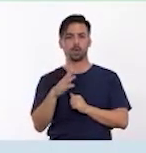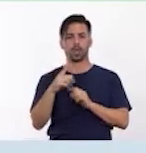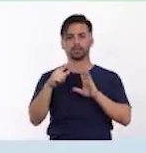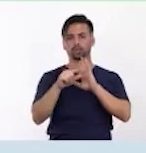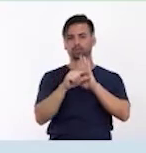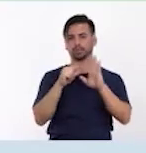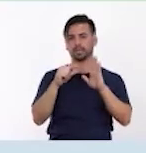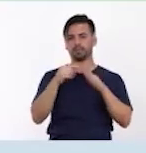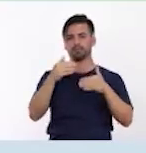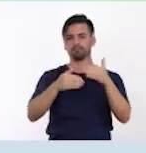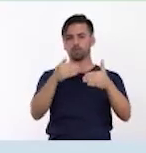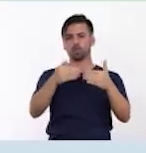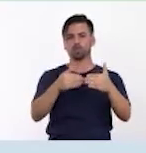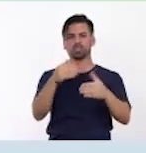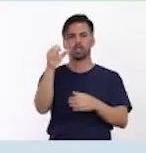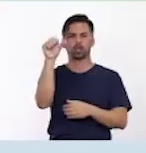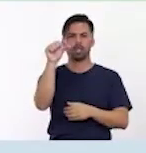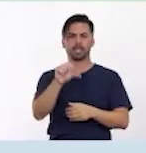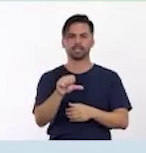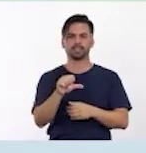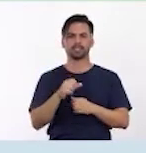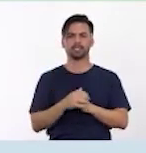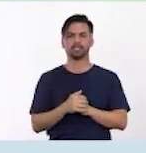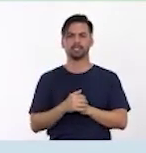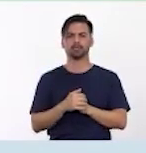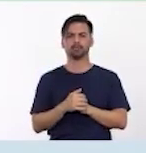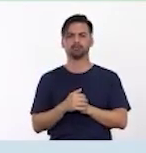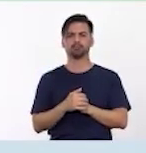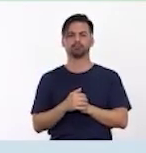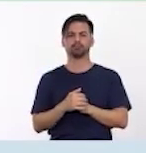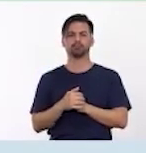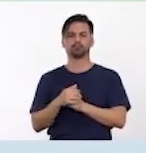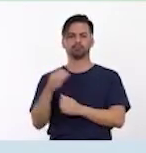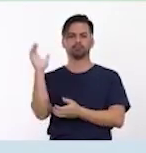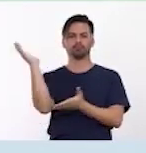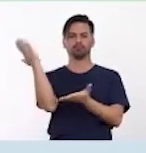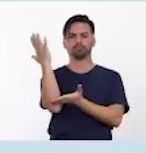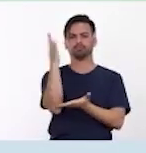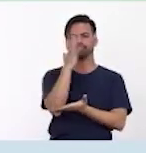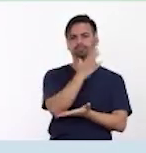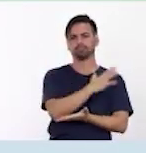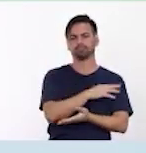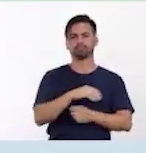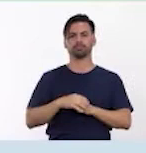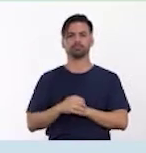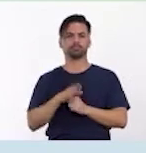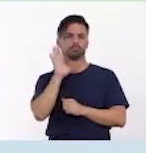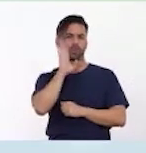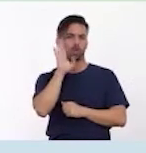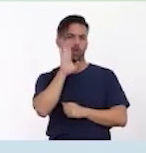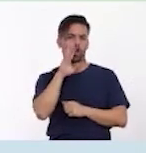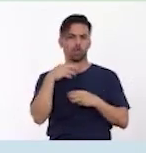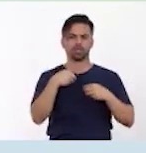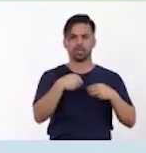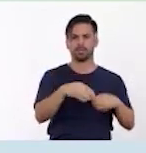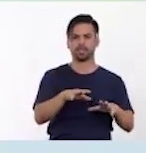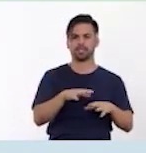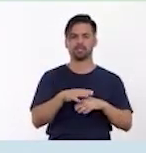dice. Proceso dañino de erosión y desertificación, proceso dañino de contaminación, proceso dañino